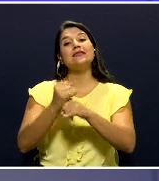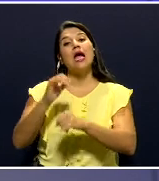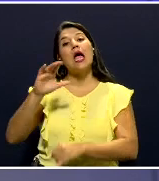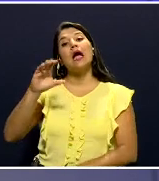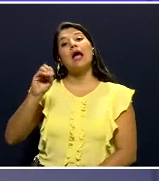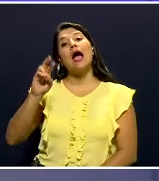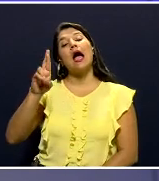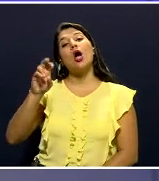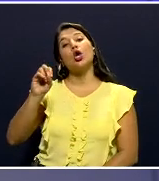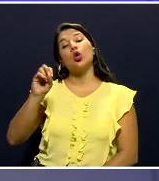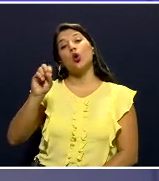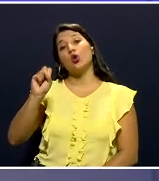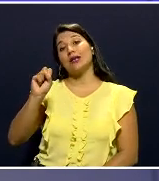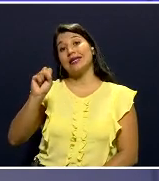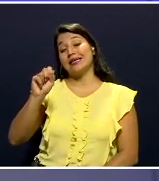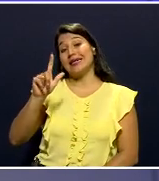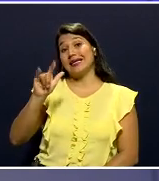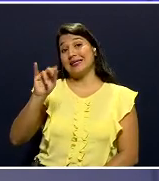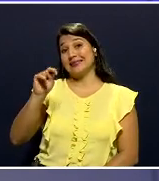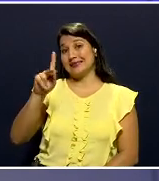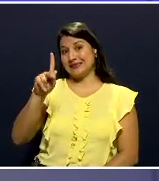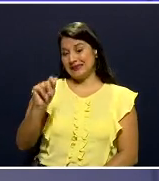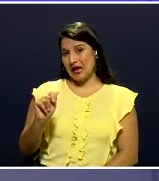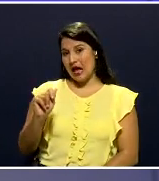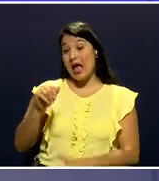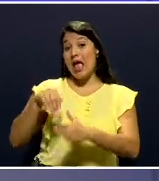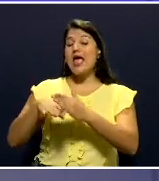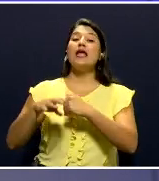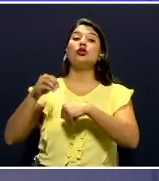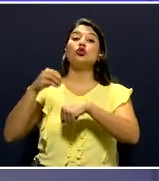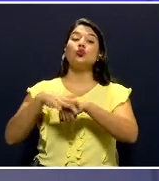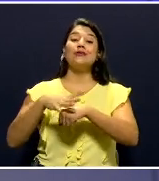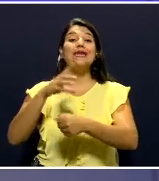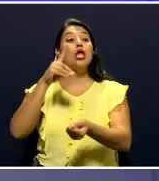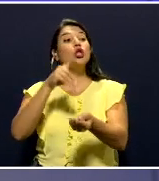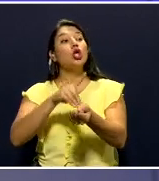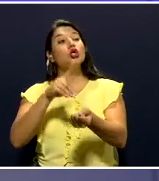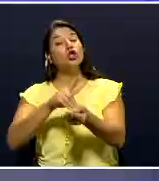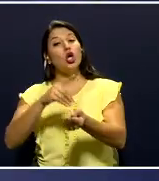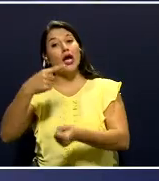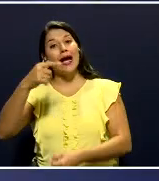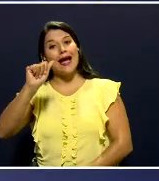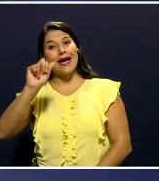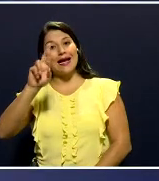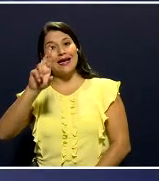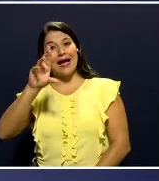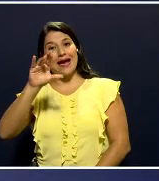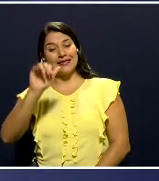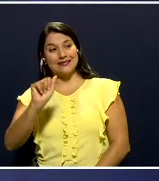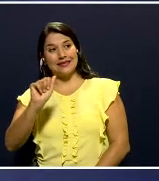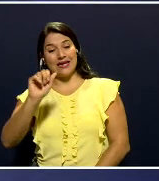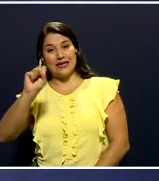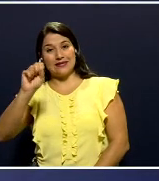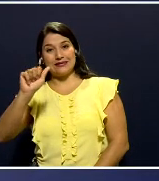en Suecia. Doctor Fernando García Santamaría, bienvenido al set de Costa Rica